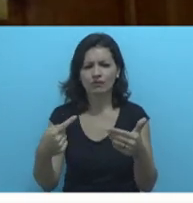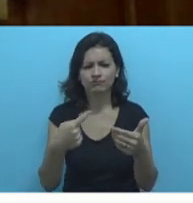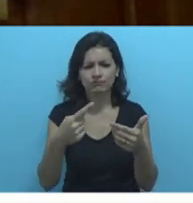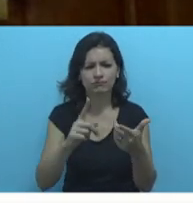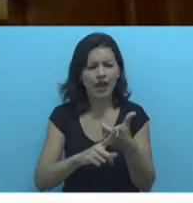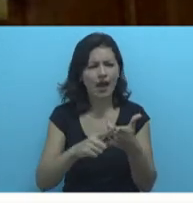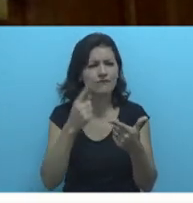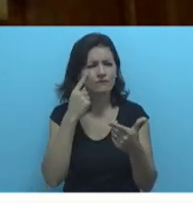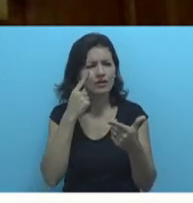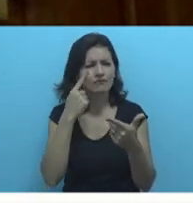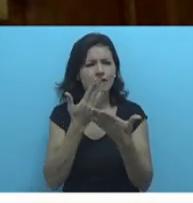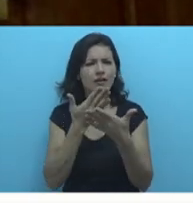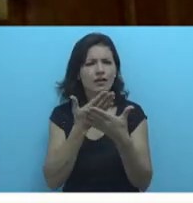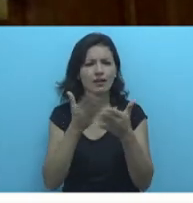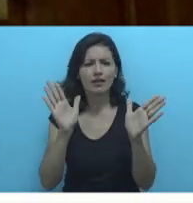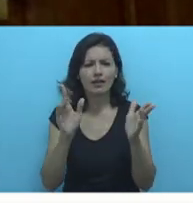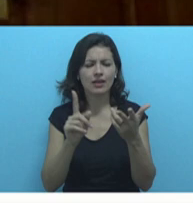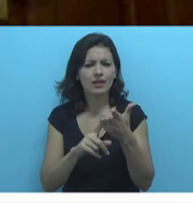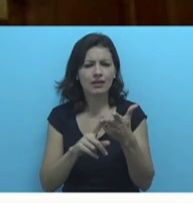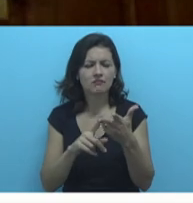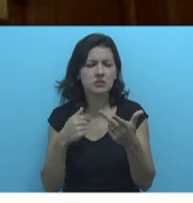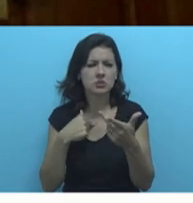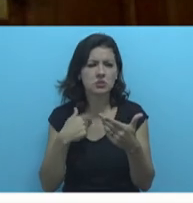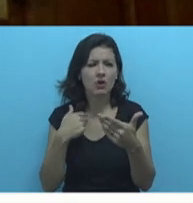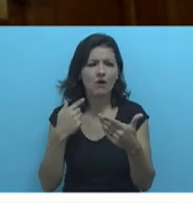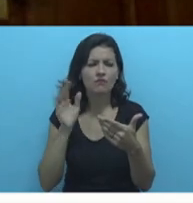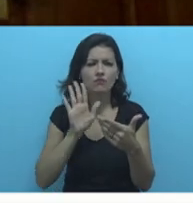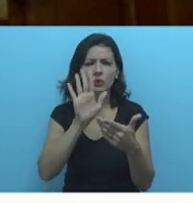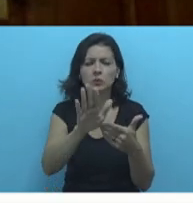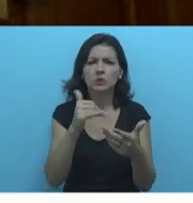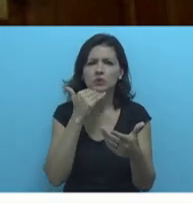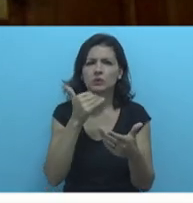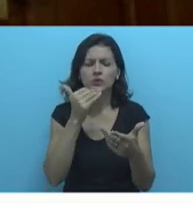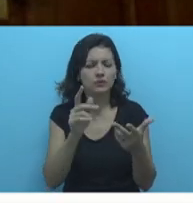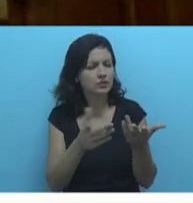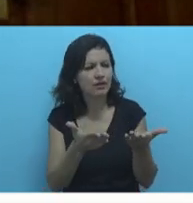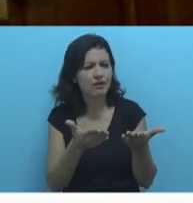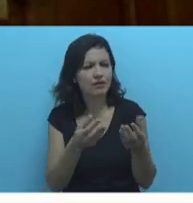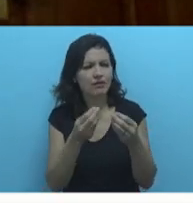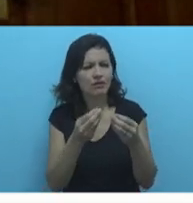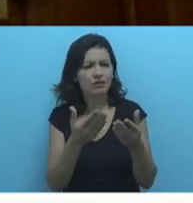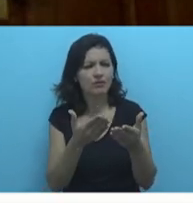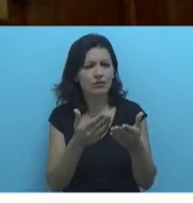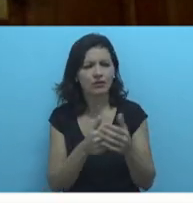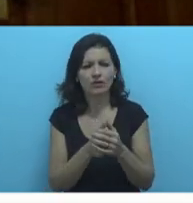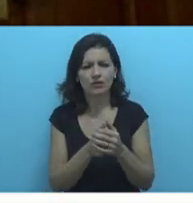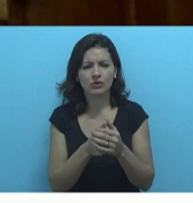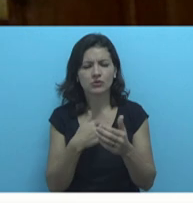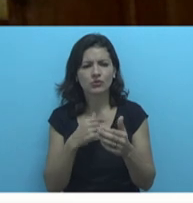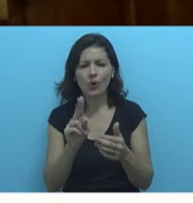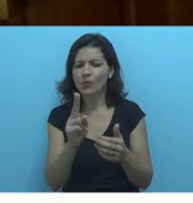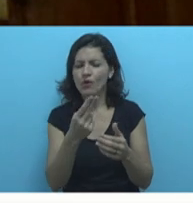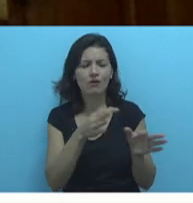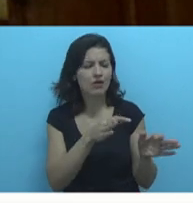tener precio. Yo no sé lo que es el destino, caminando fui lo que fui, allá Dios y será divino, yo me muero como